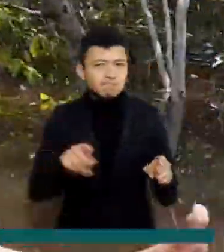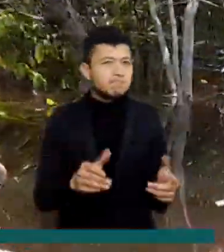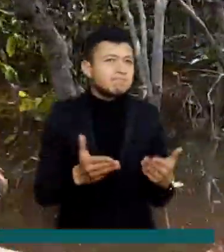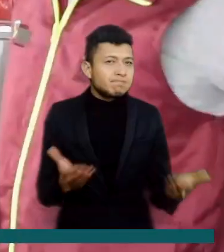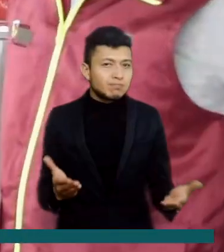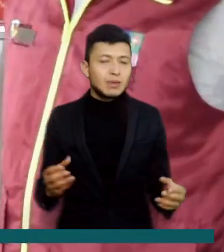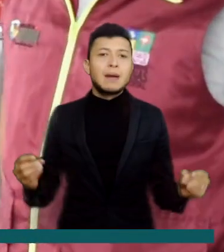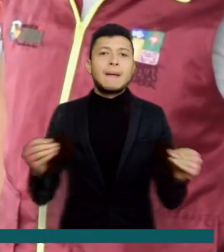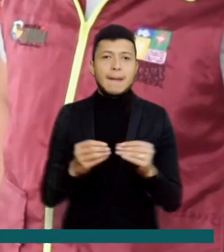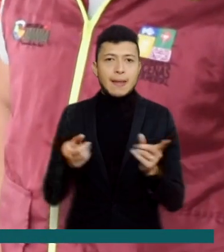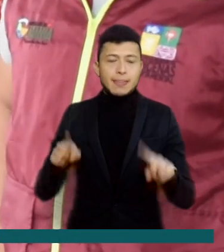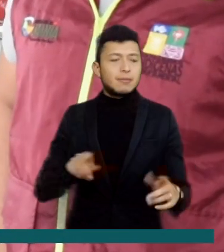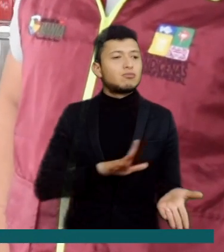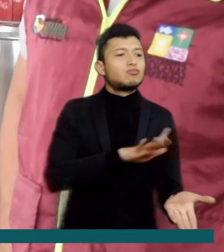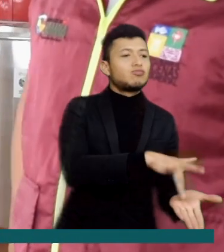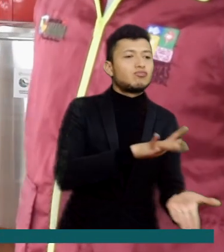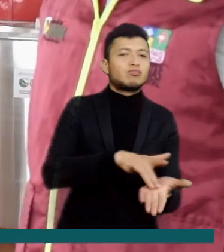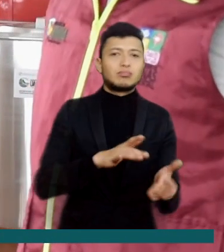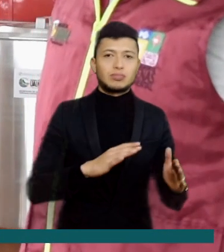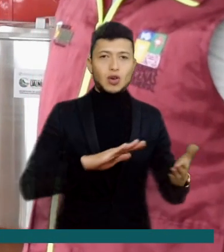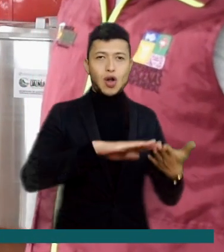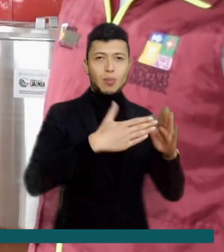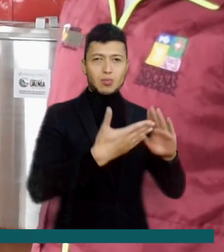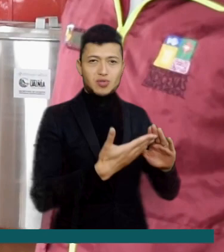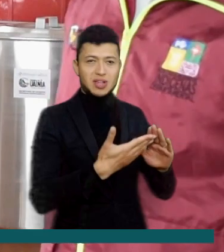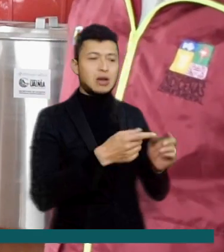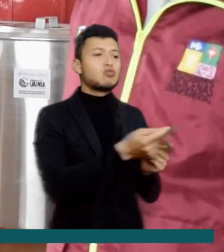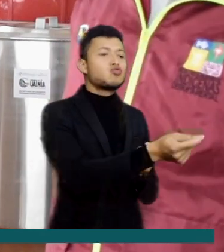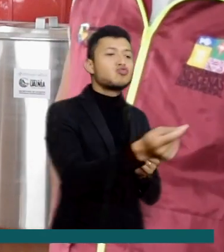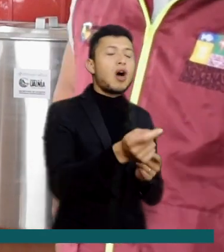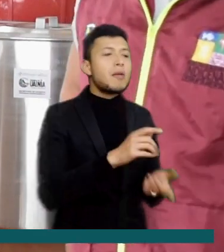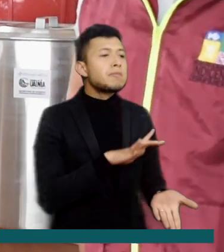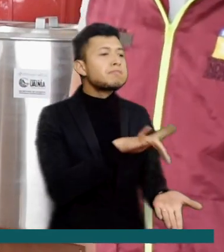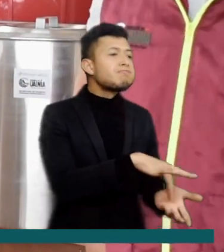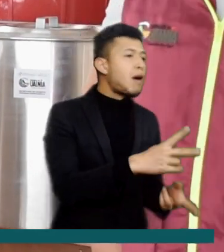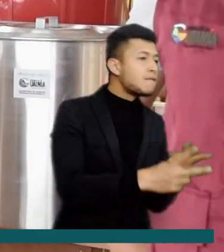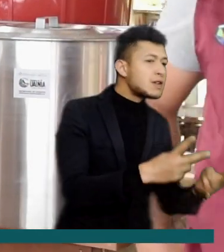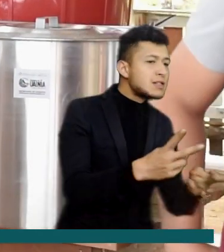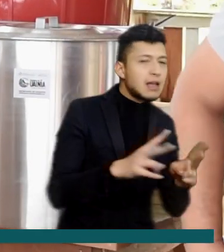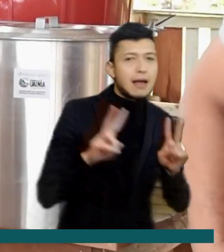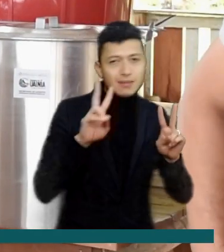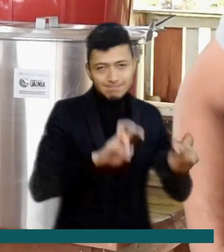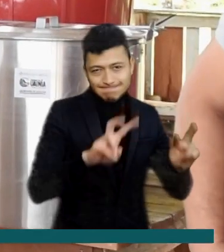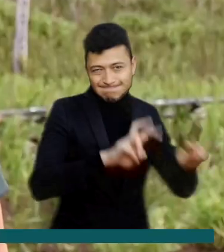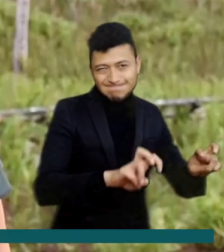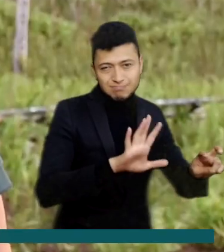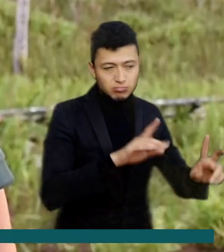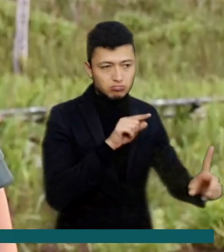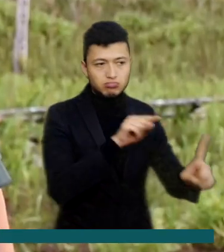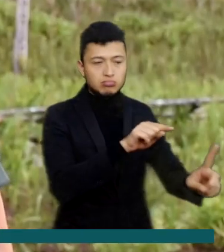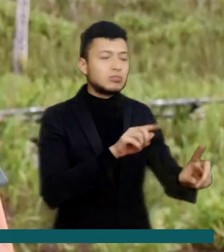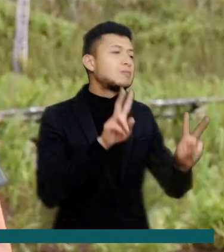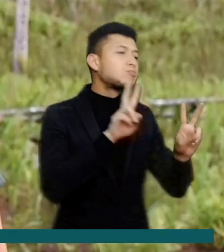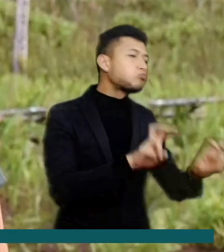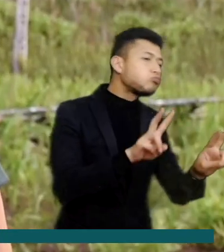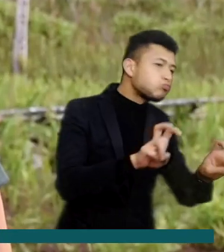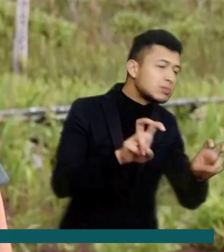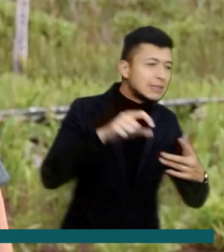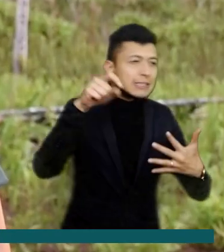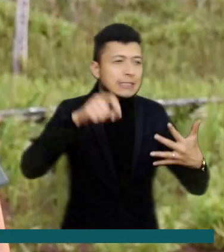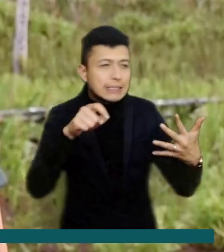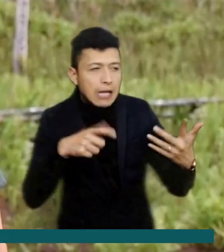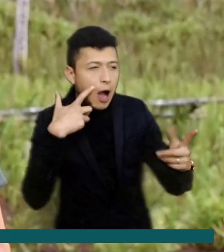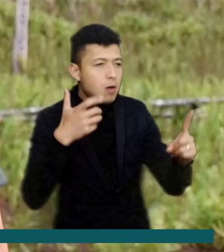También se hizo unas visitas a unas comunidades aledañas con el fin de hacer la parte investigativa de esas